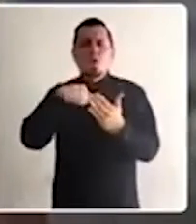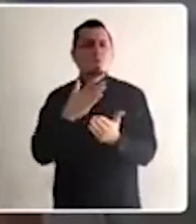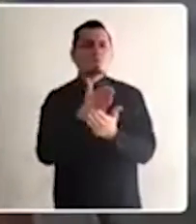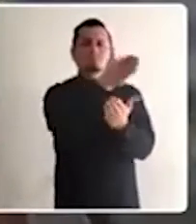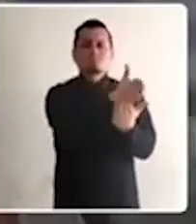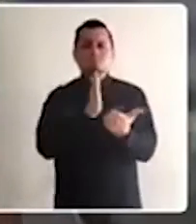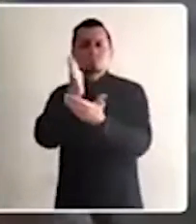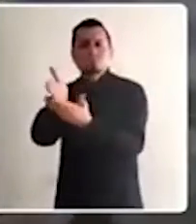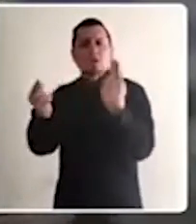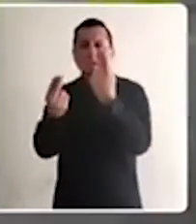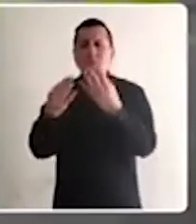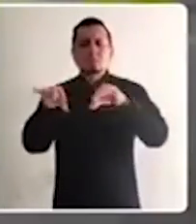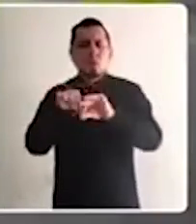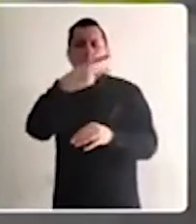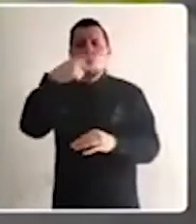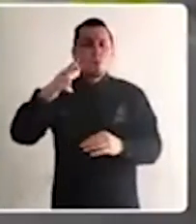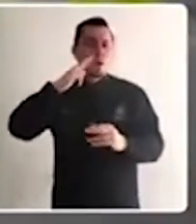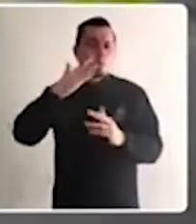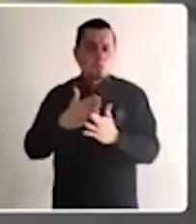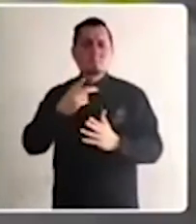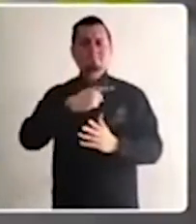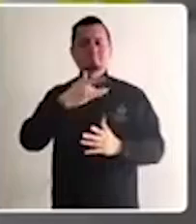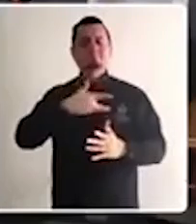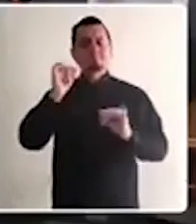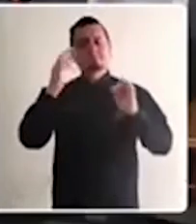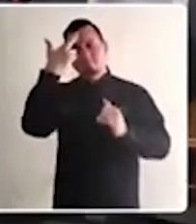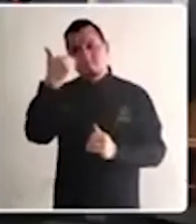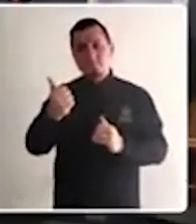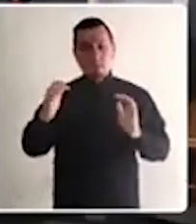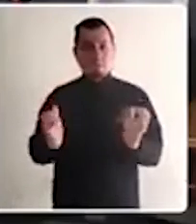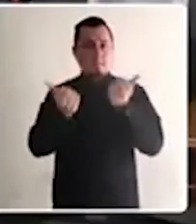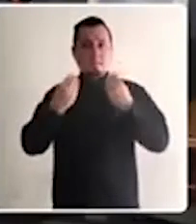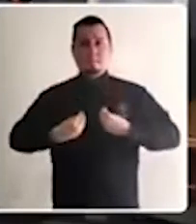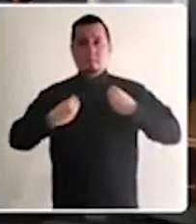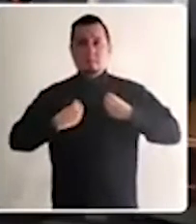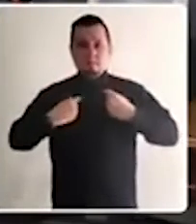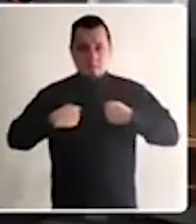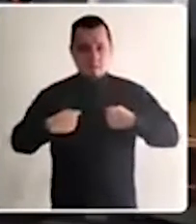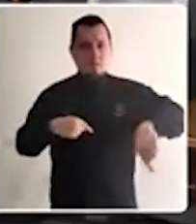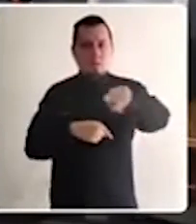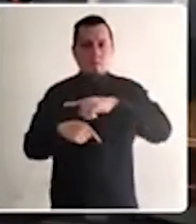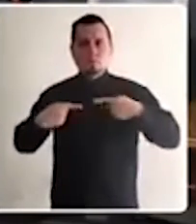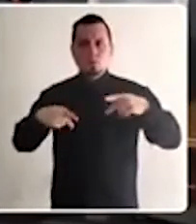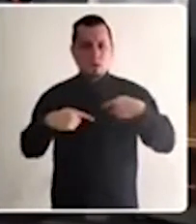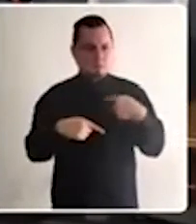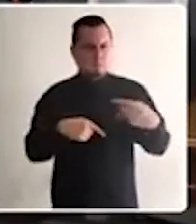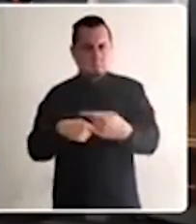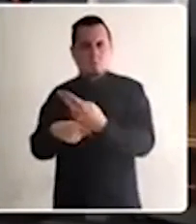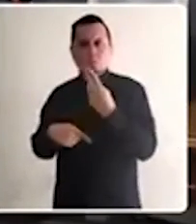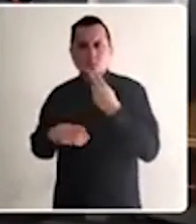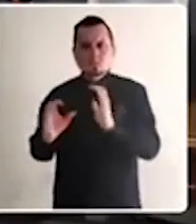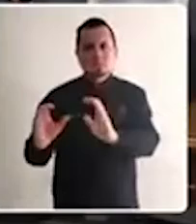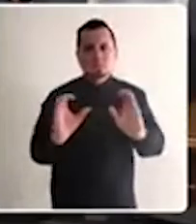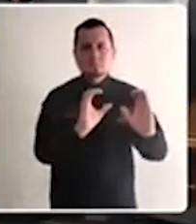públicos con la responsabilidad de saber que este sencillo elemento puede salvar la vida que incluye la de nuestros seres cercanos,